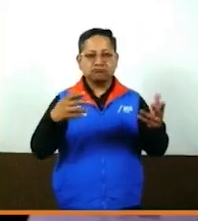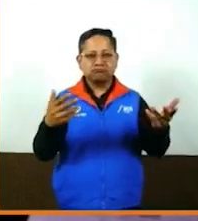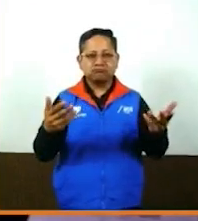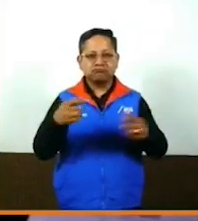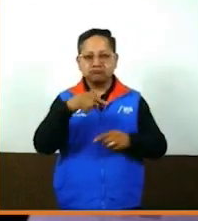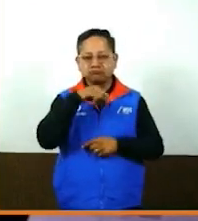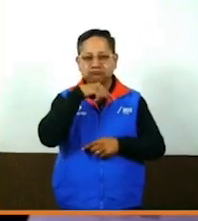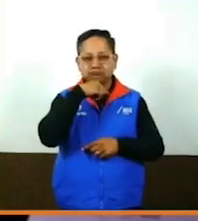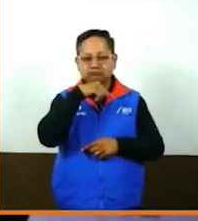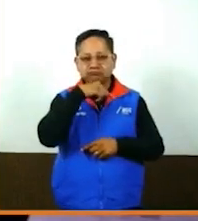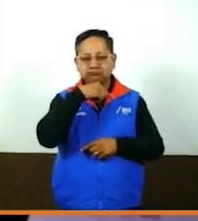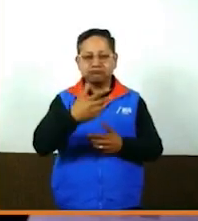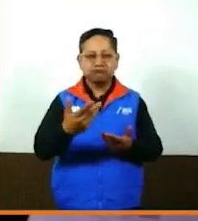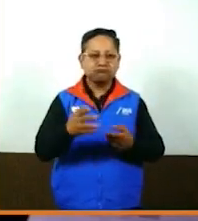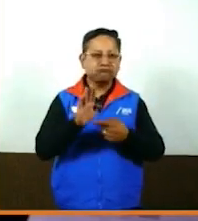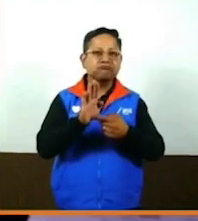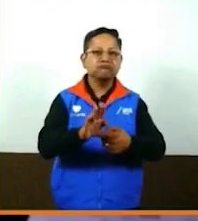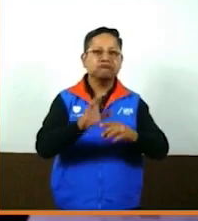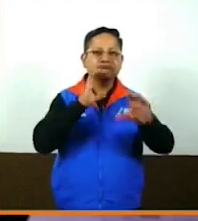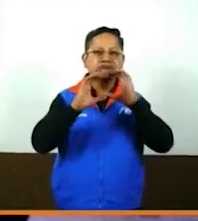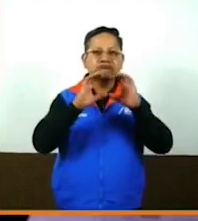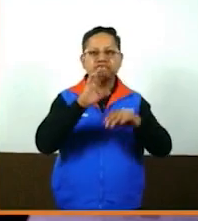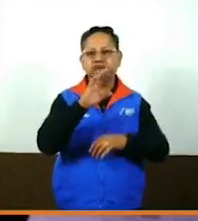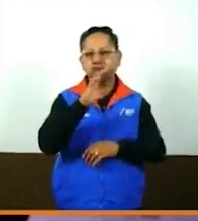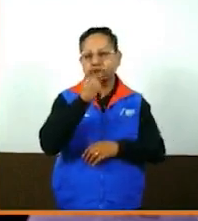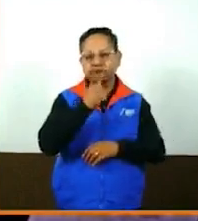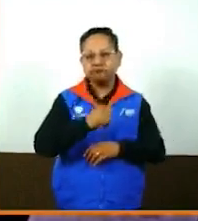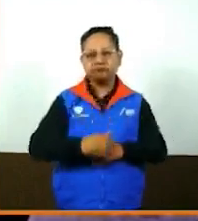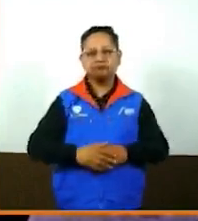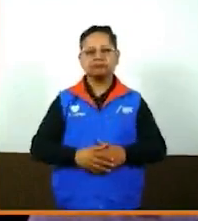tenemos absolutamente nada que comunicar.